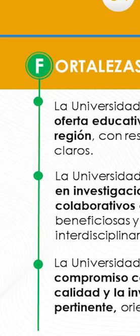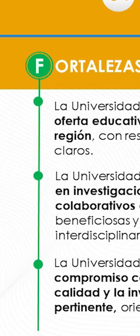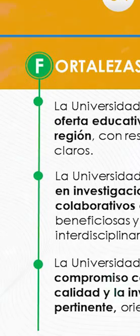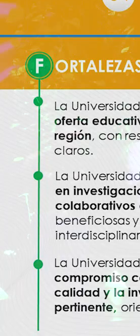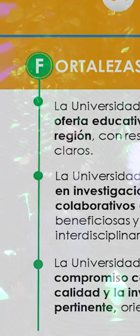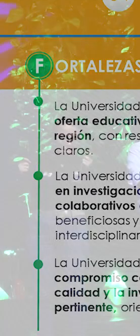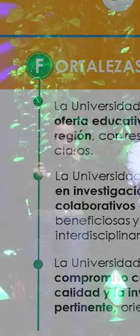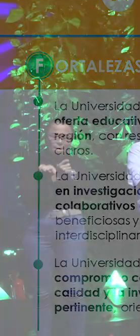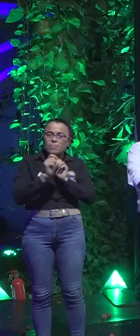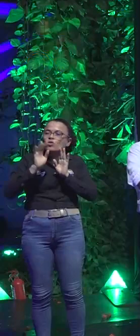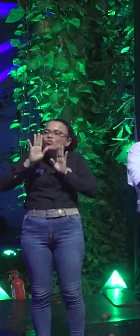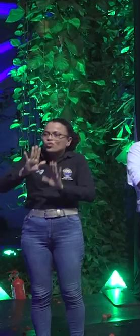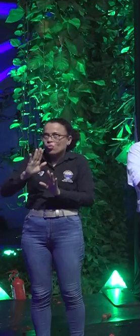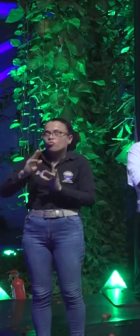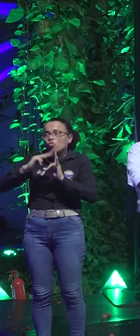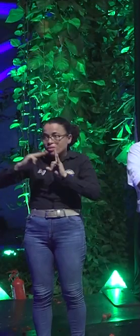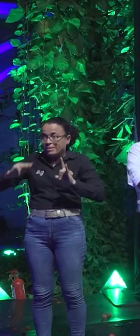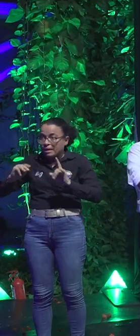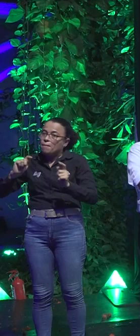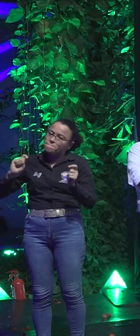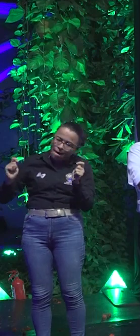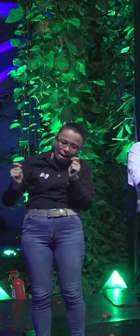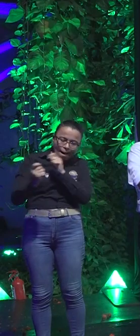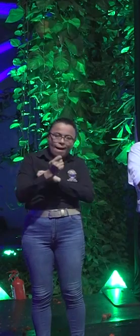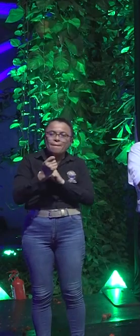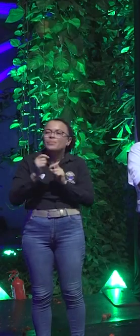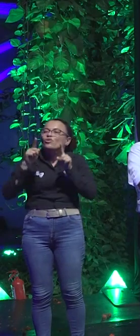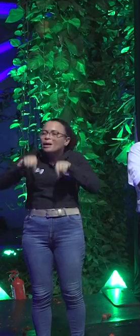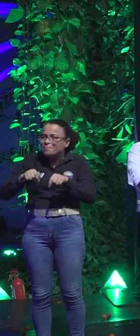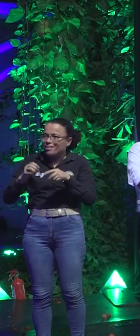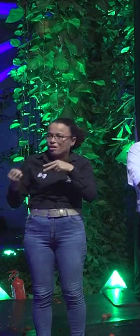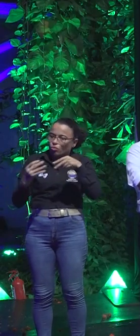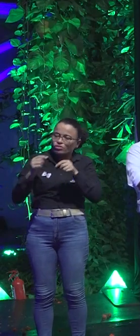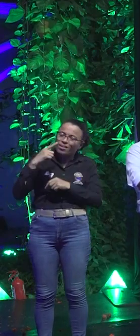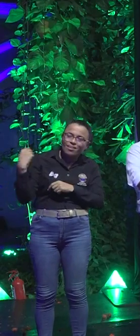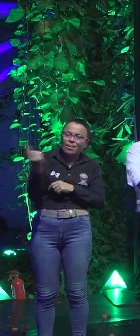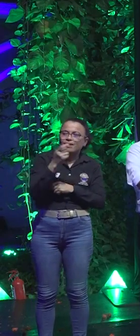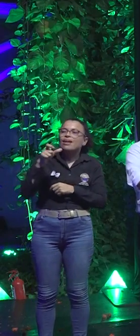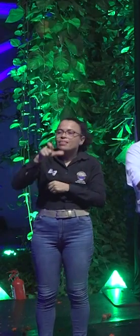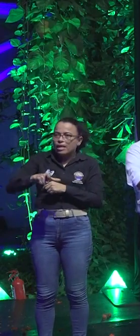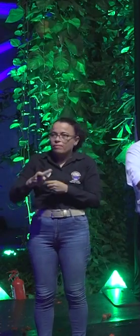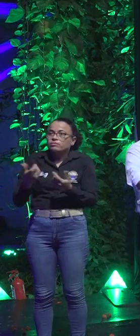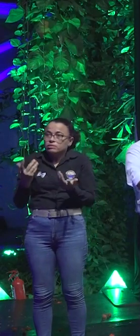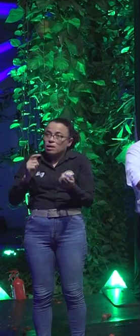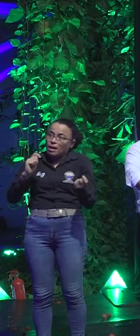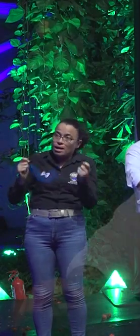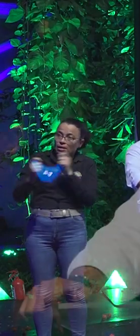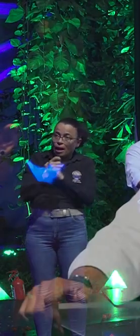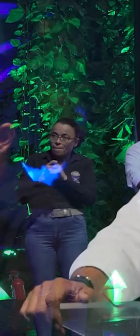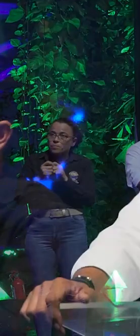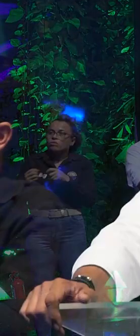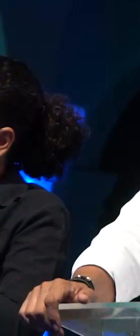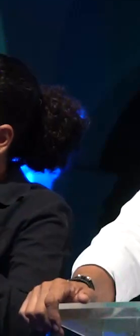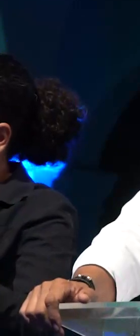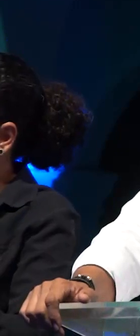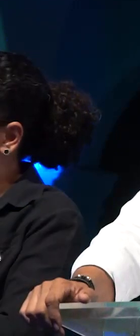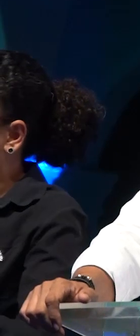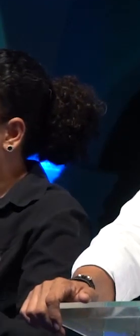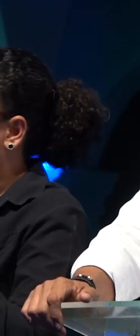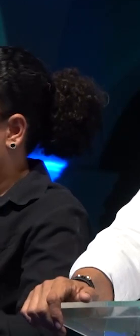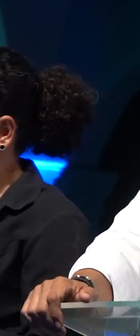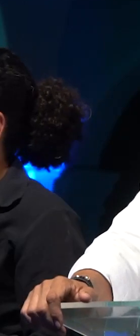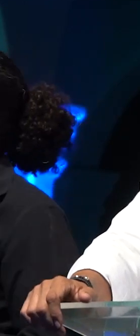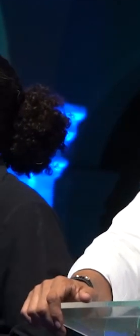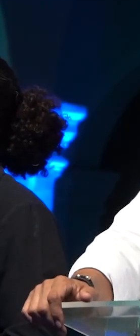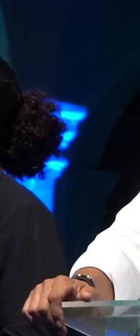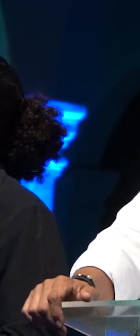Magdalena, en general la educación y la universidad tiene que dar respuesta. Yo el viernes pasado en el evento de profesores me tomé la licencia